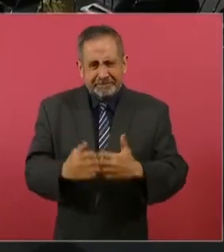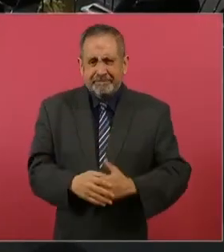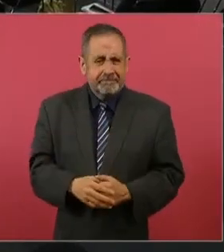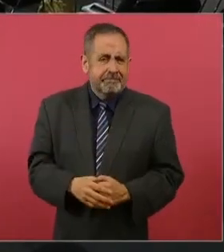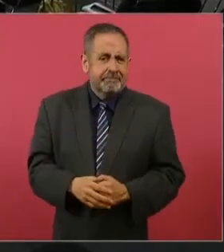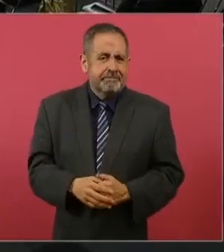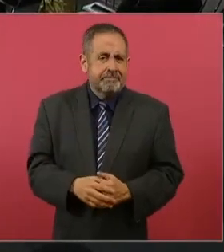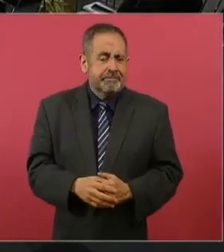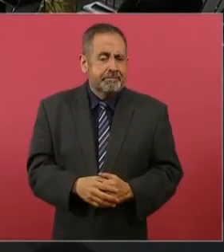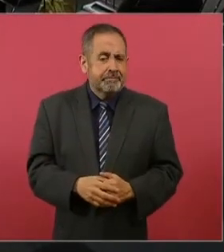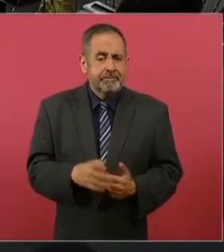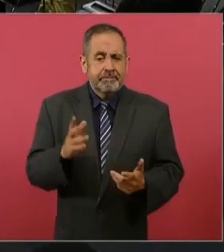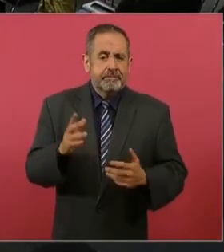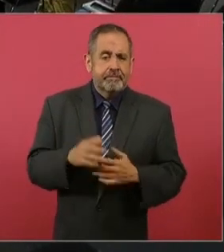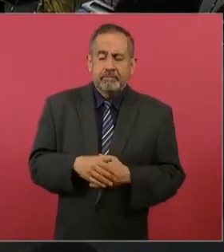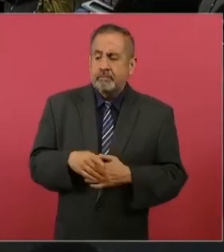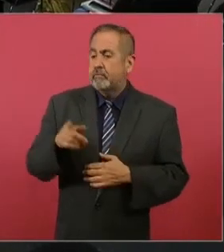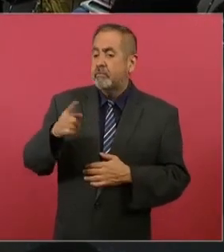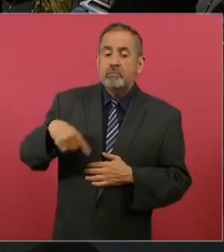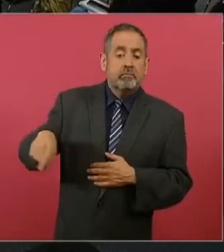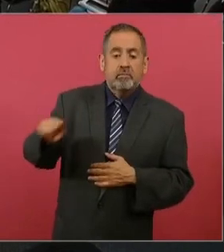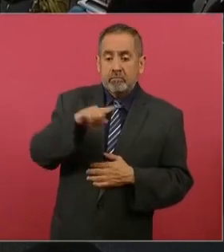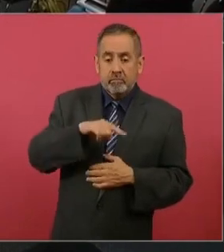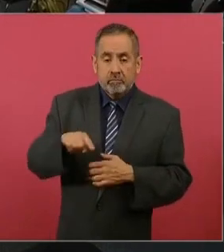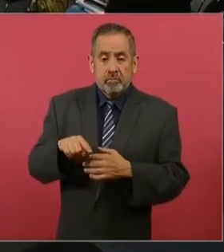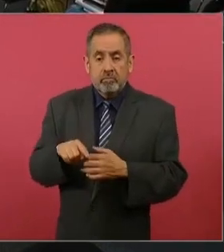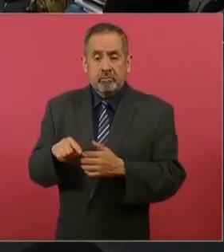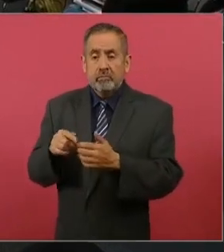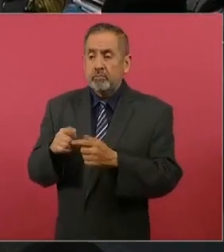que no se alejen